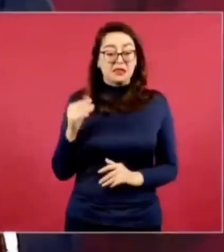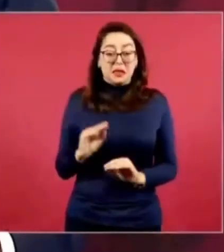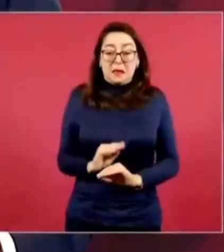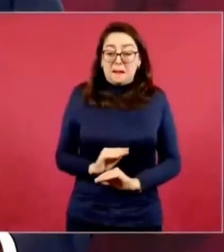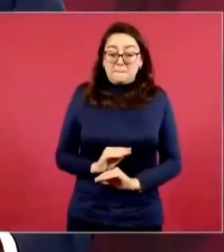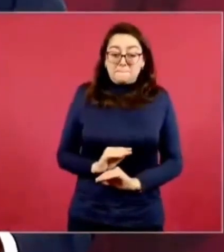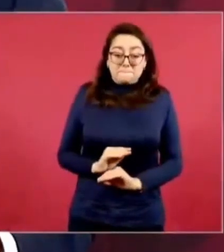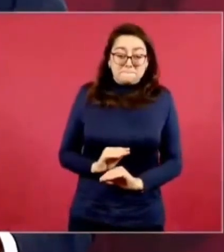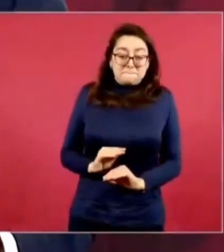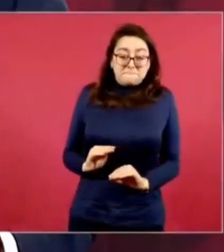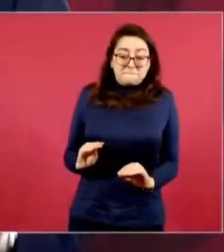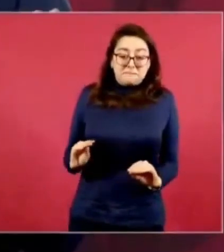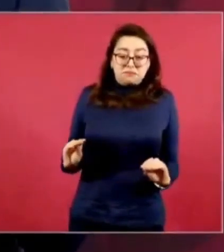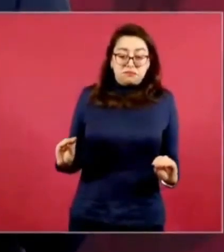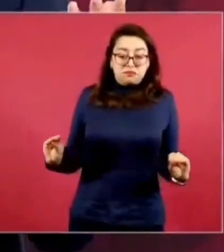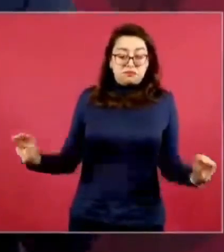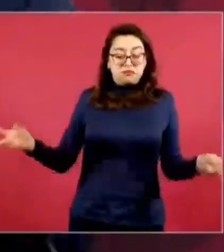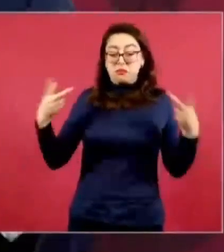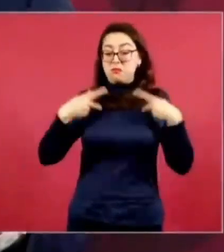estaba